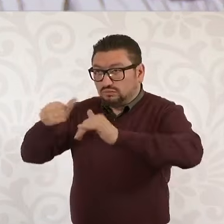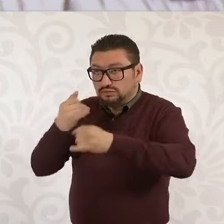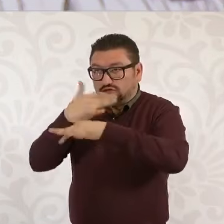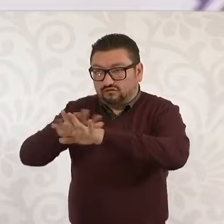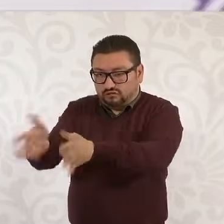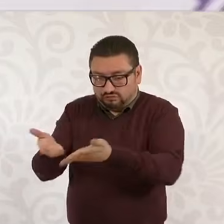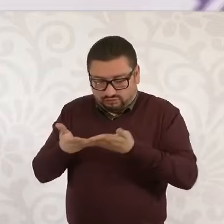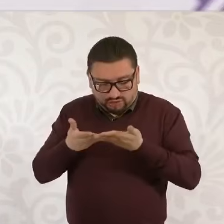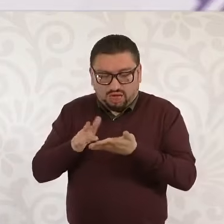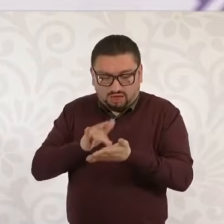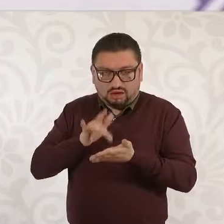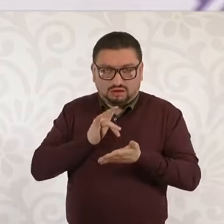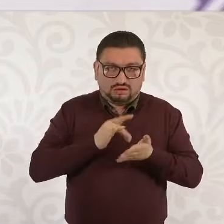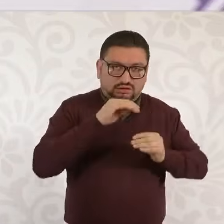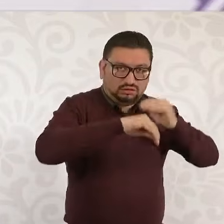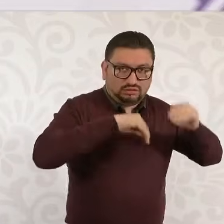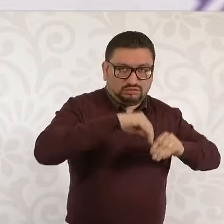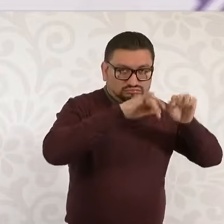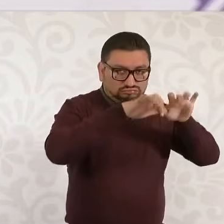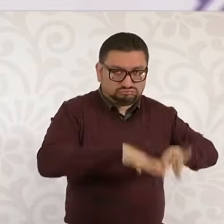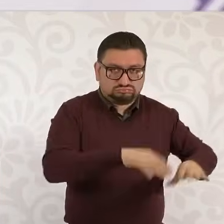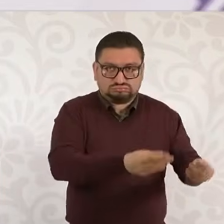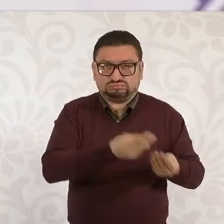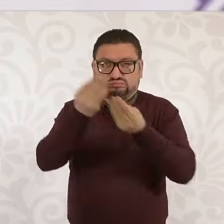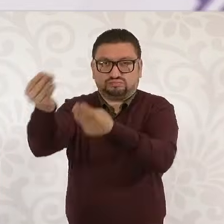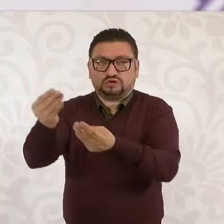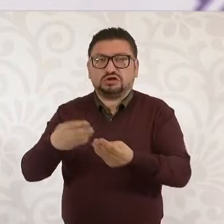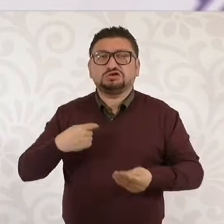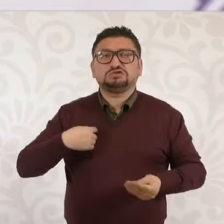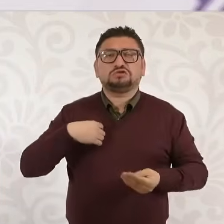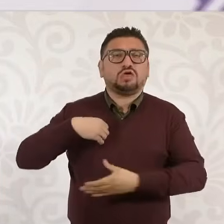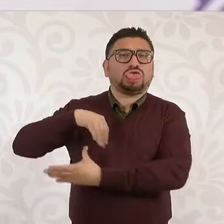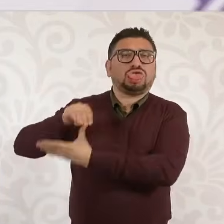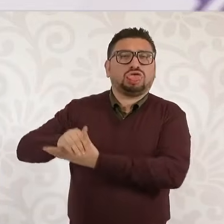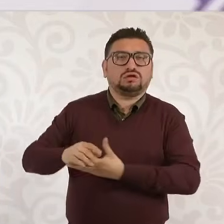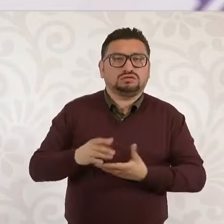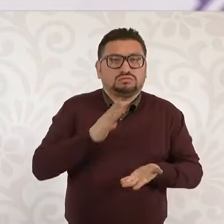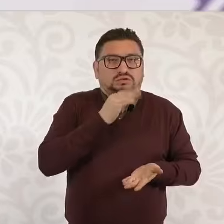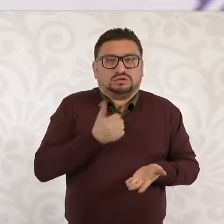pues estaría negando nuestro origen, lo que somos.